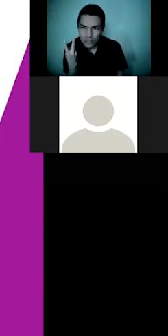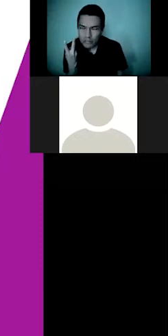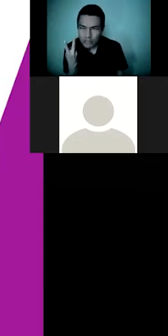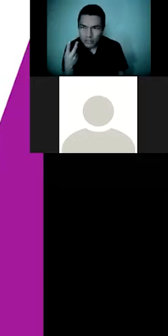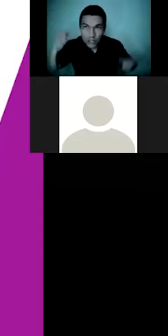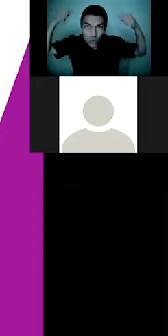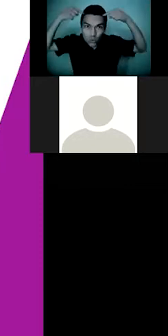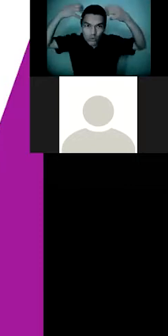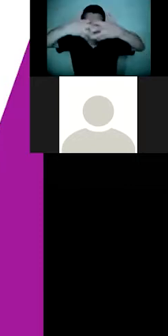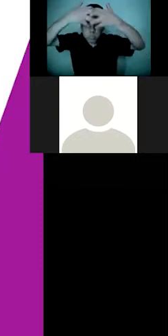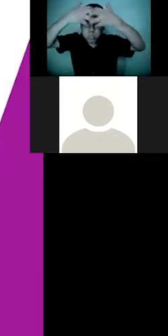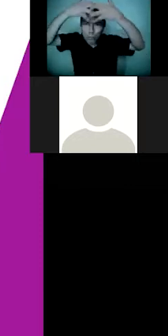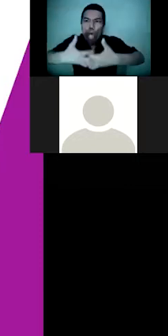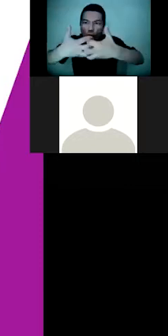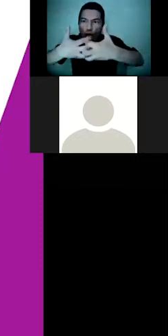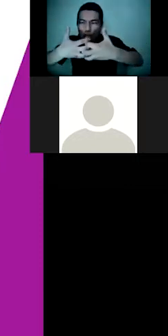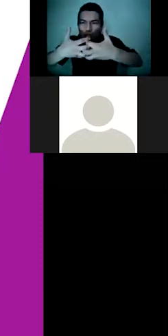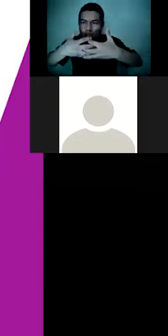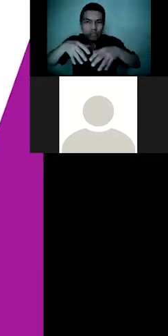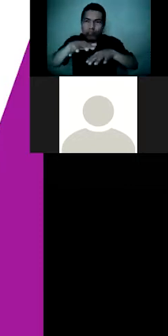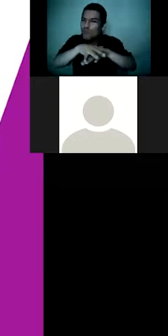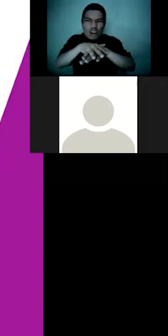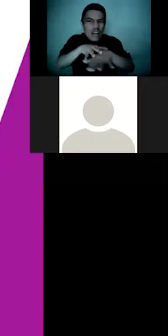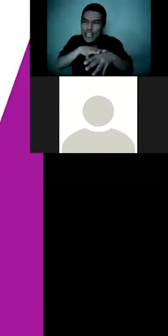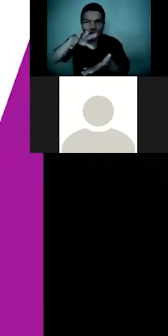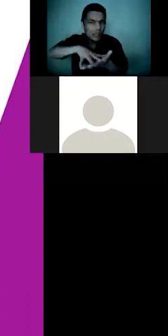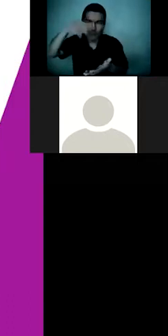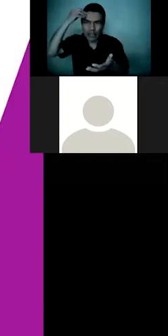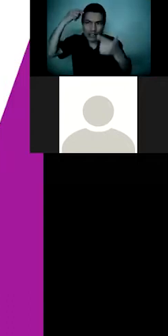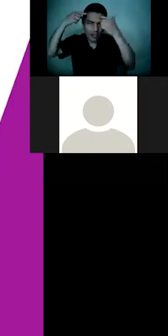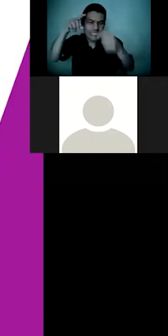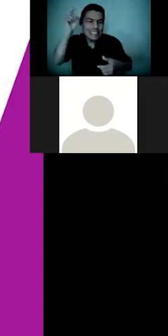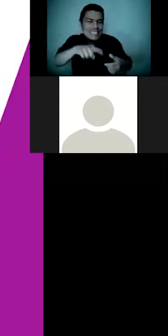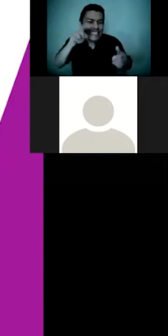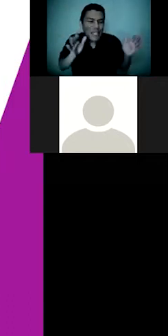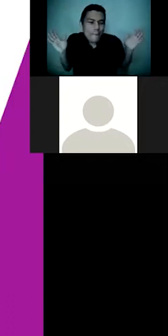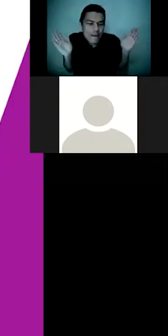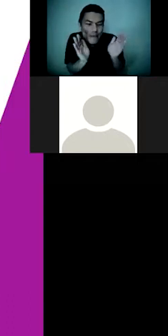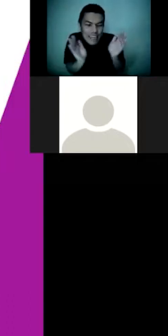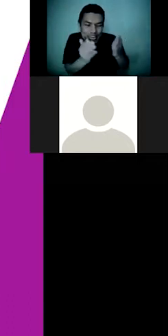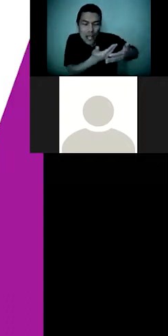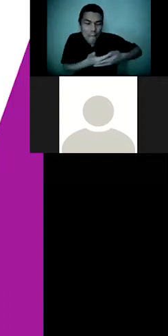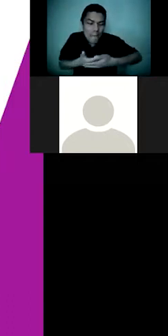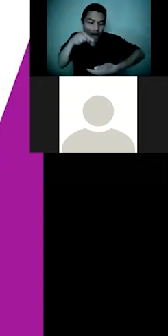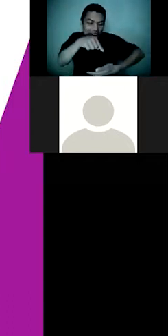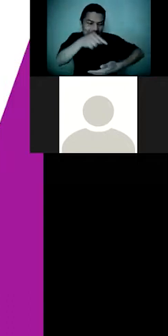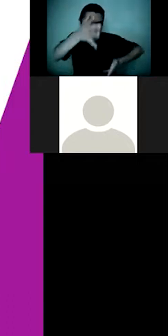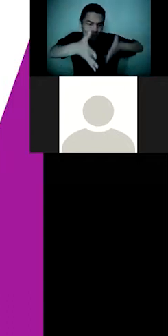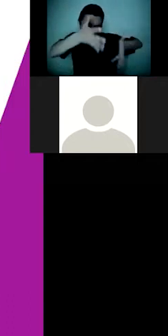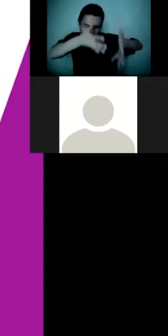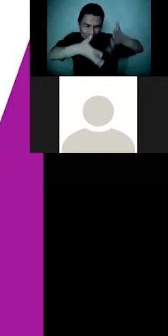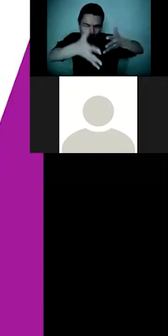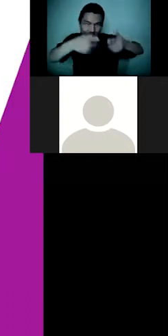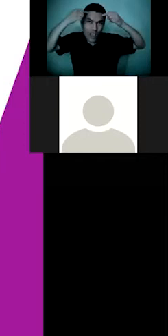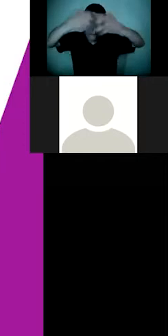por qué? Le dijo, no, porque tiene 12 años y su cerebro no ha recibido inputs lingüísticos. Entonces necesitamos darle,